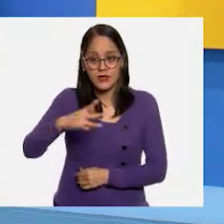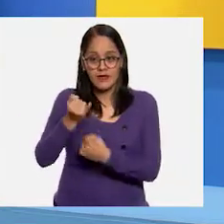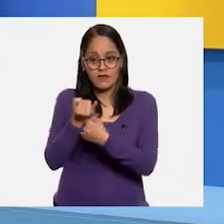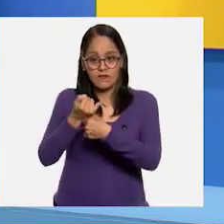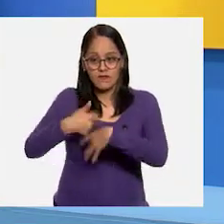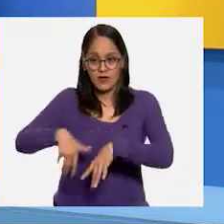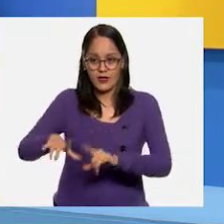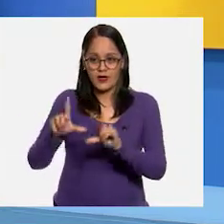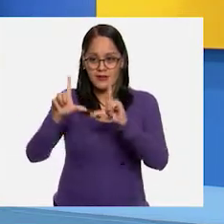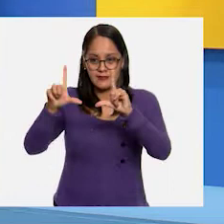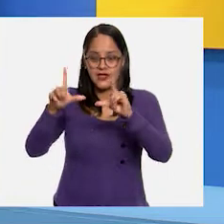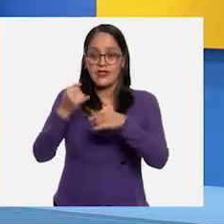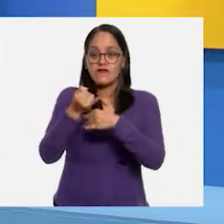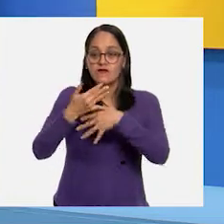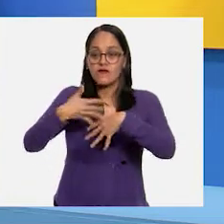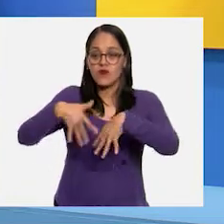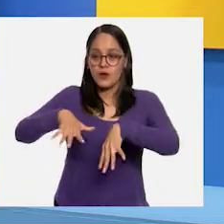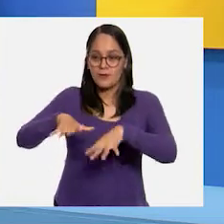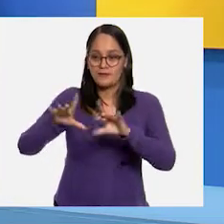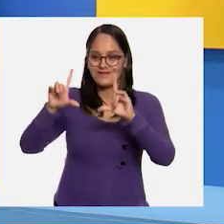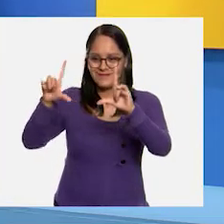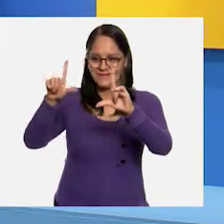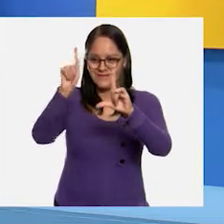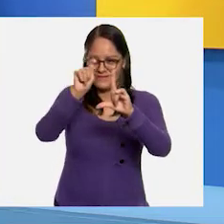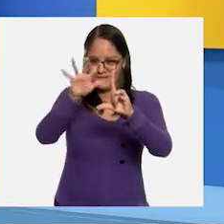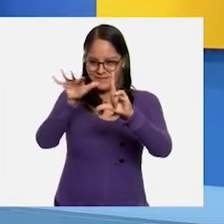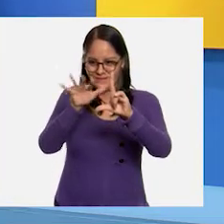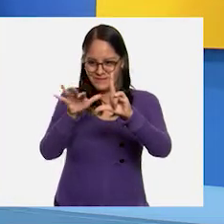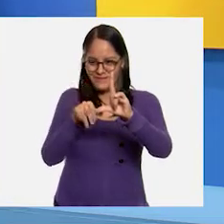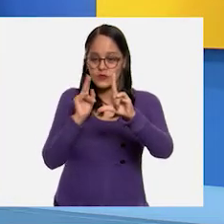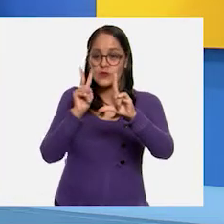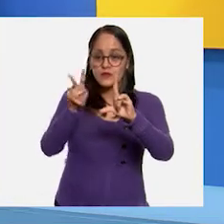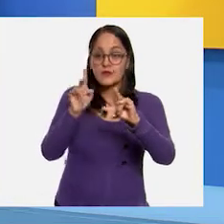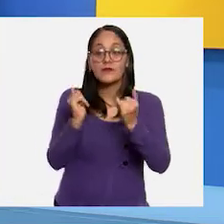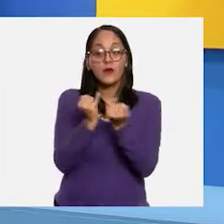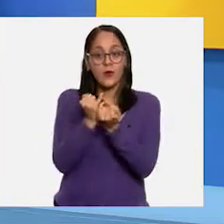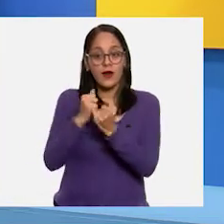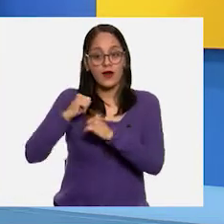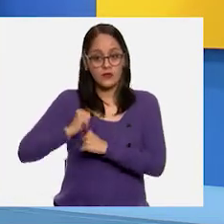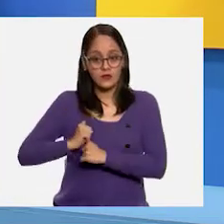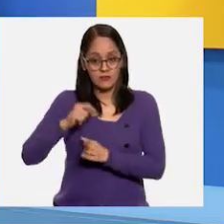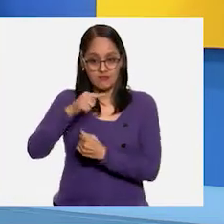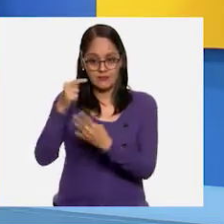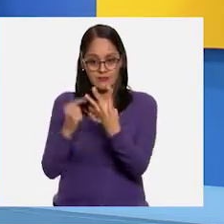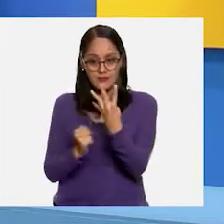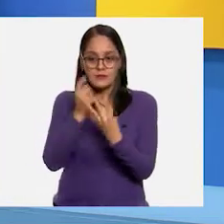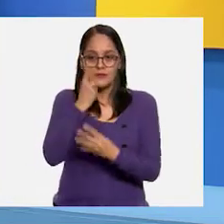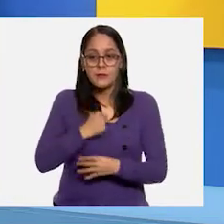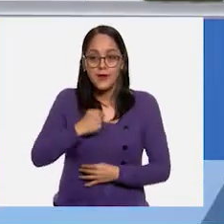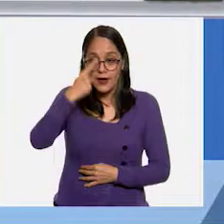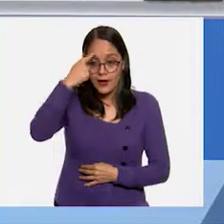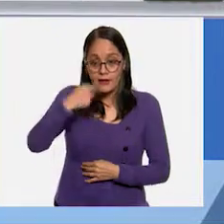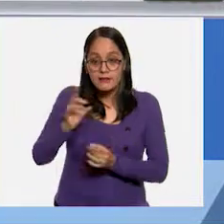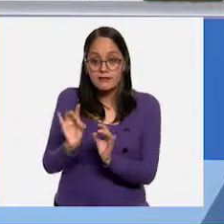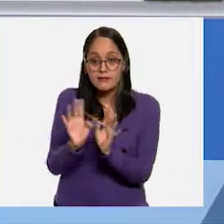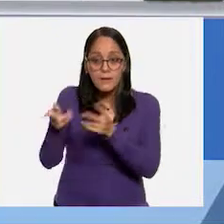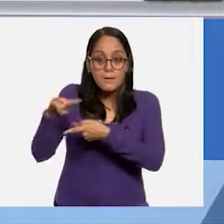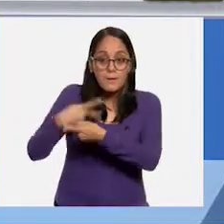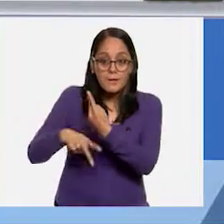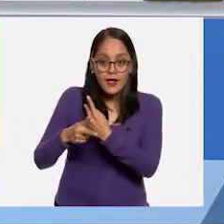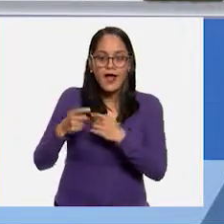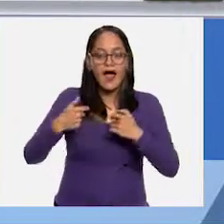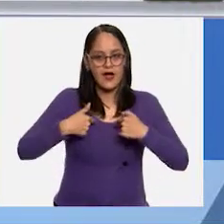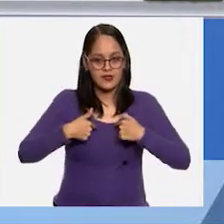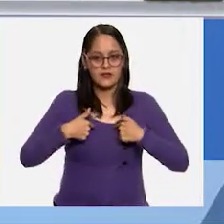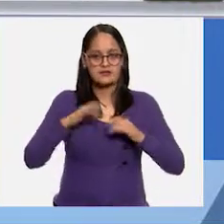de protección civil que nos dicen qué hacer en caso de que se presente un evento. Muy bien. ¿Eso